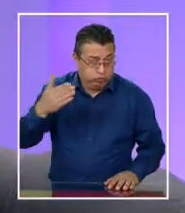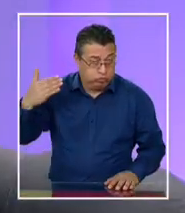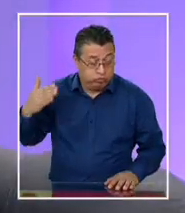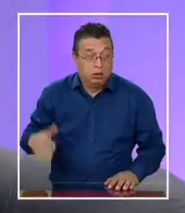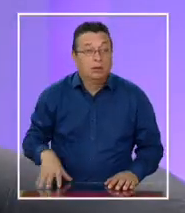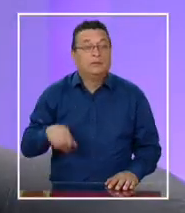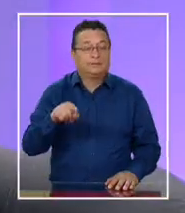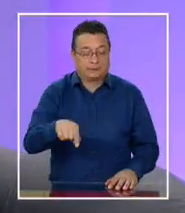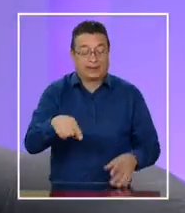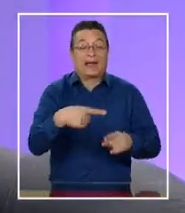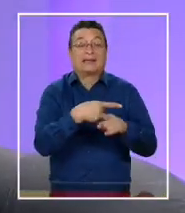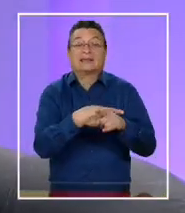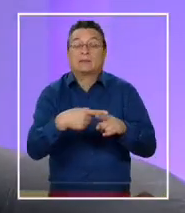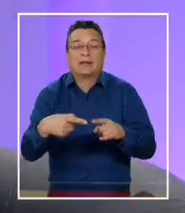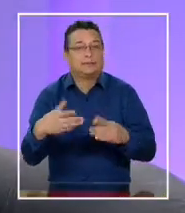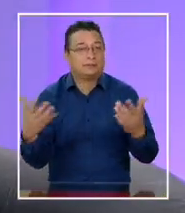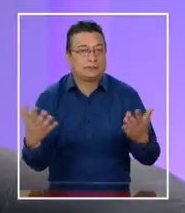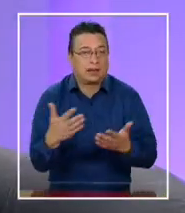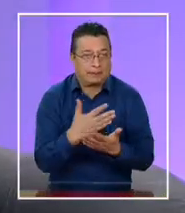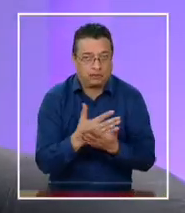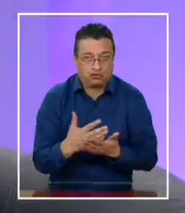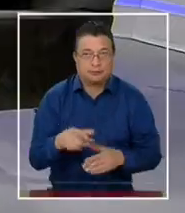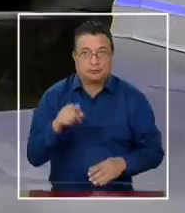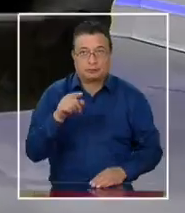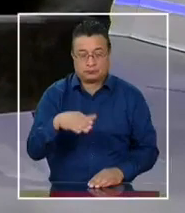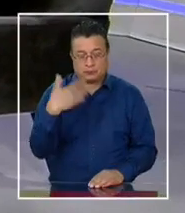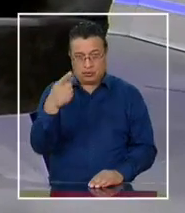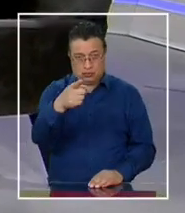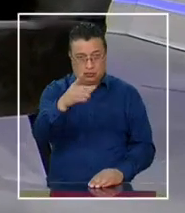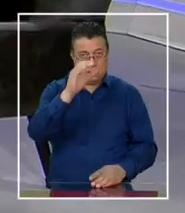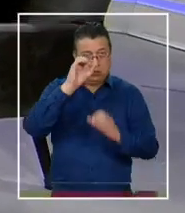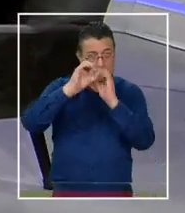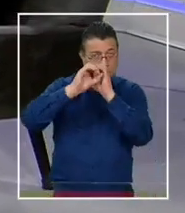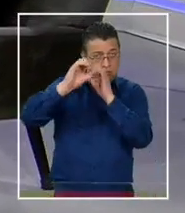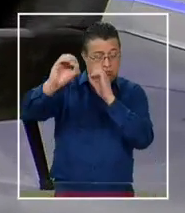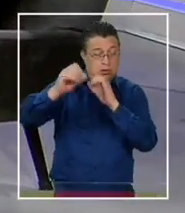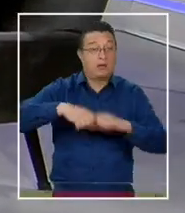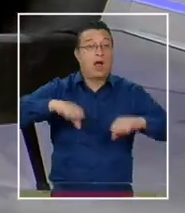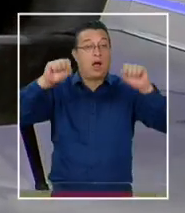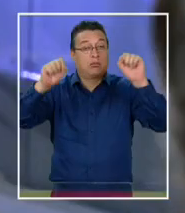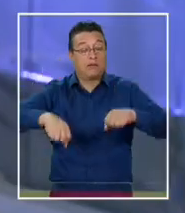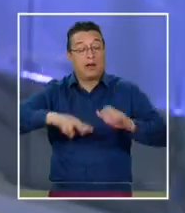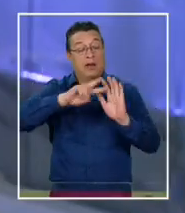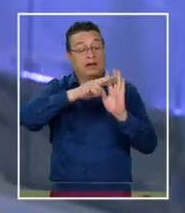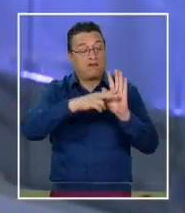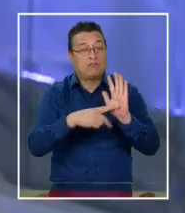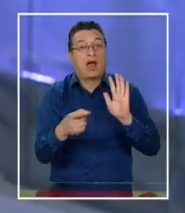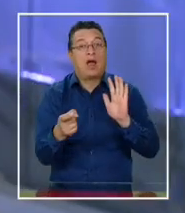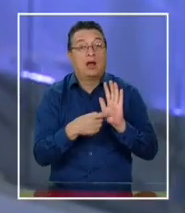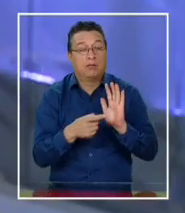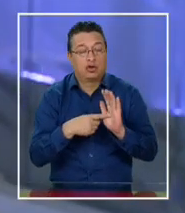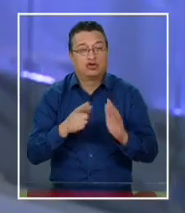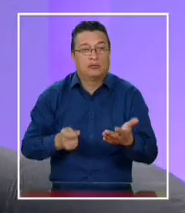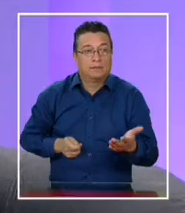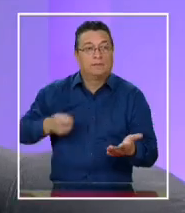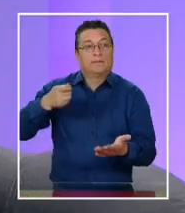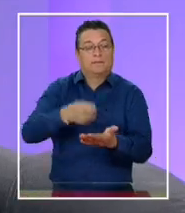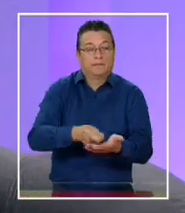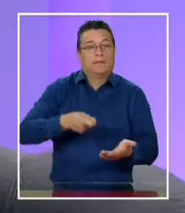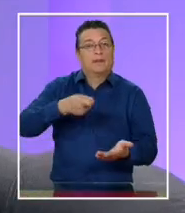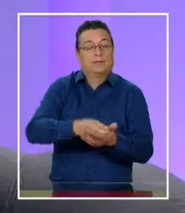de lo que ocurrió esta semana y en función de lo que ustedes tienen el Horizonte que es aprobar una reforma tributaria para financiar los